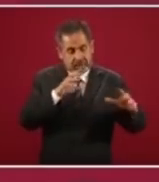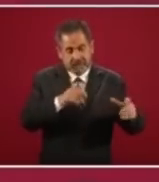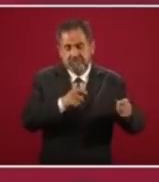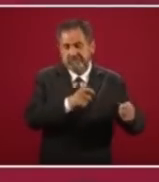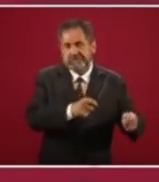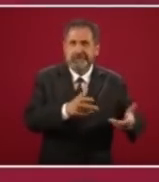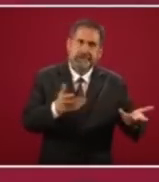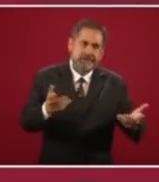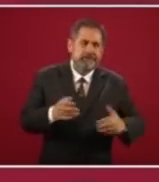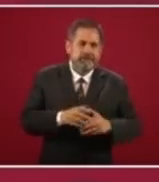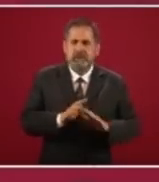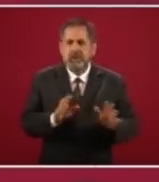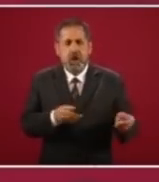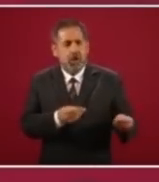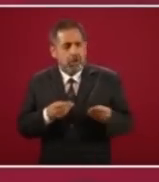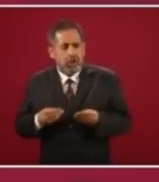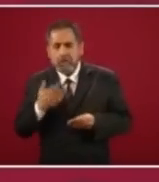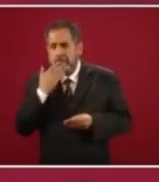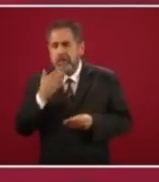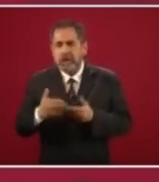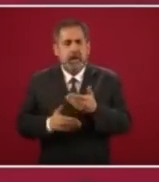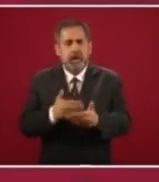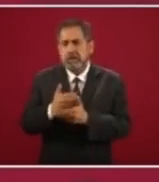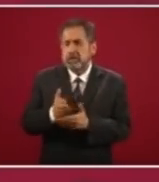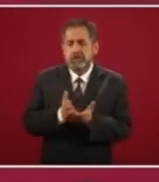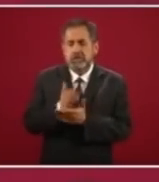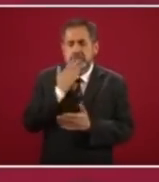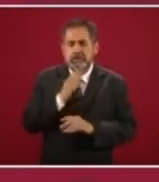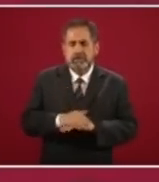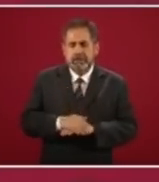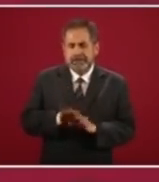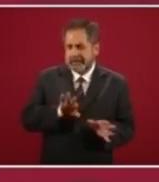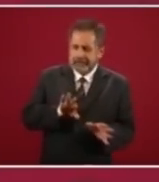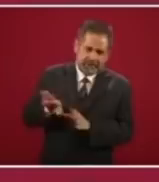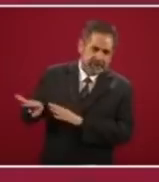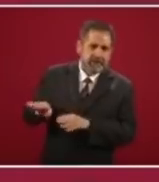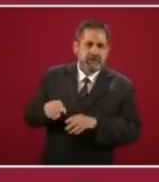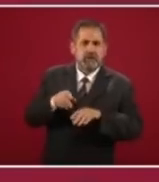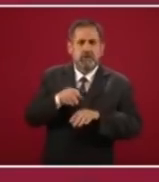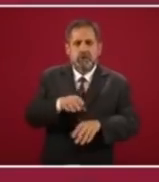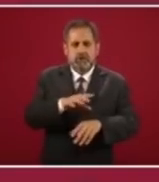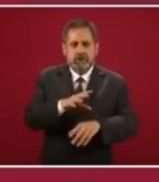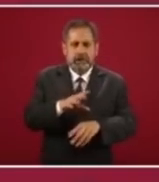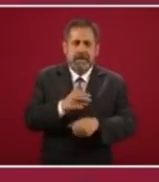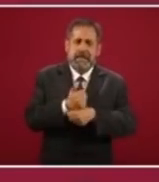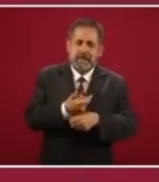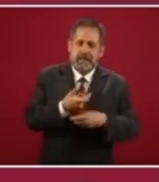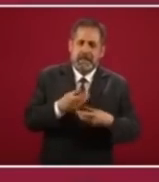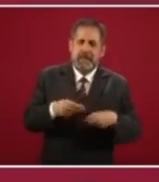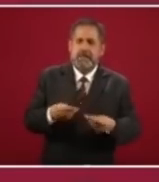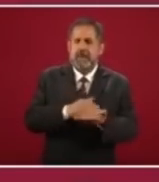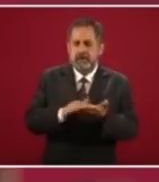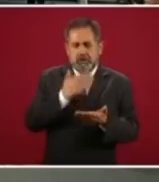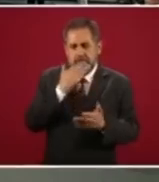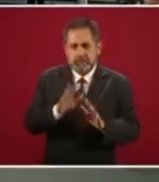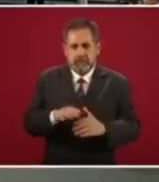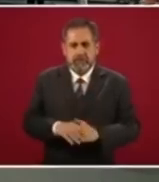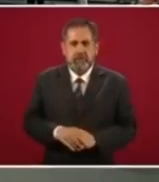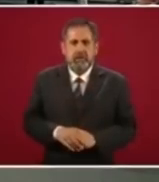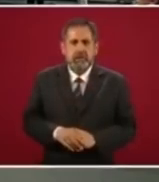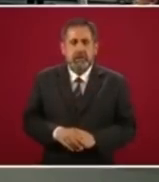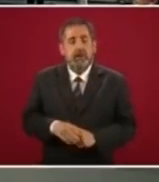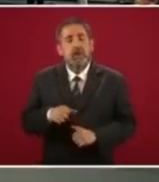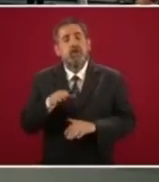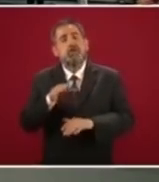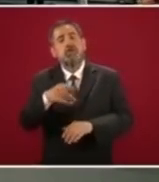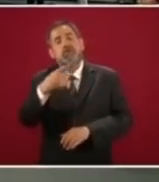Entonces, se avanzó en este sentido, ¿no? Independientemente de lo otro. Es lo que puedo comentarte. Sobre su